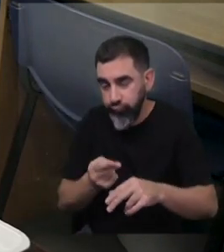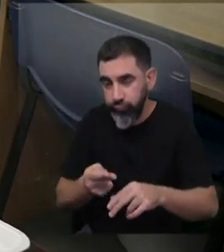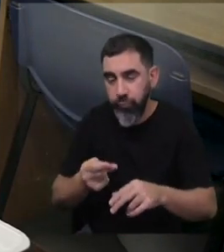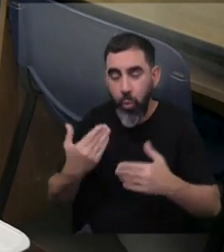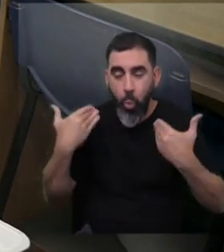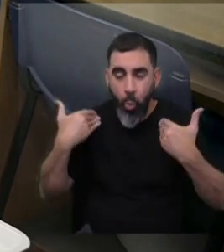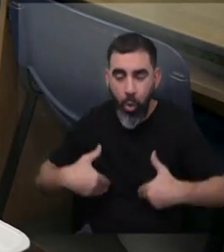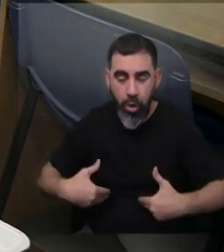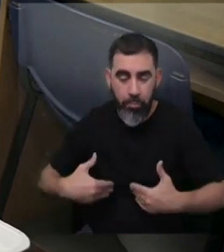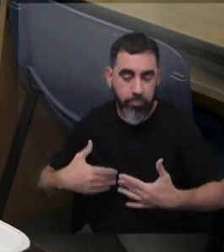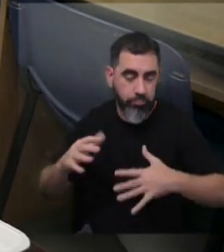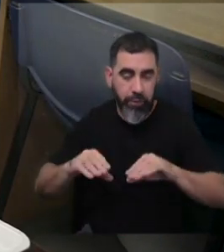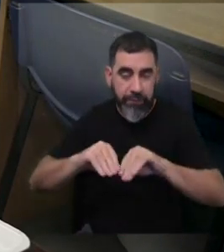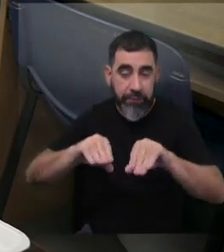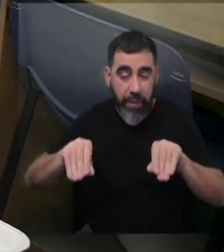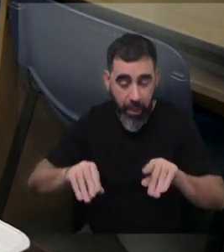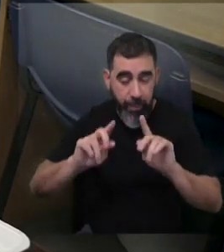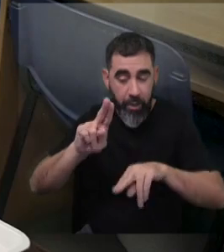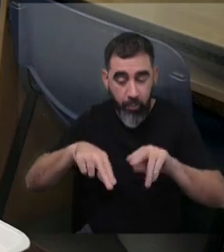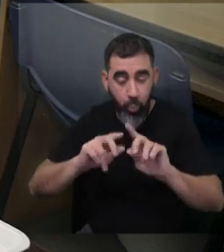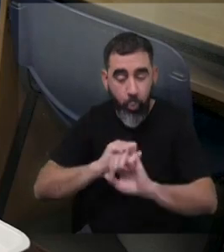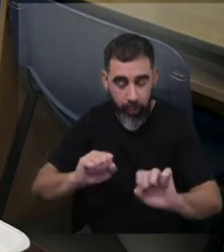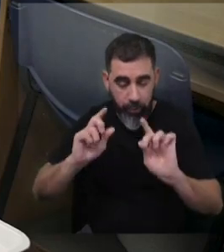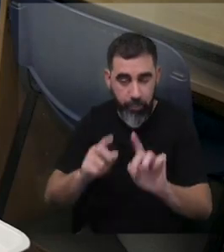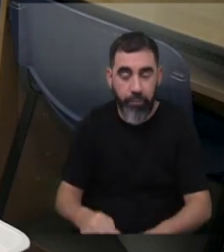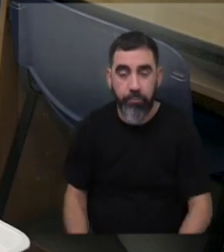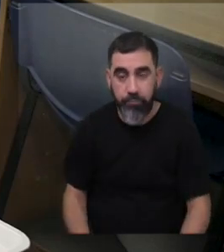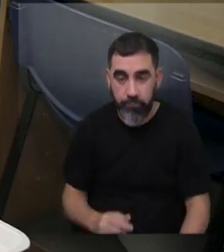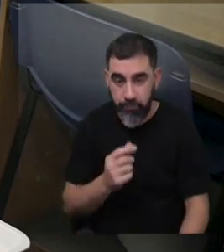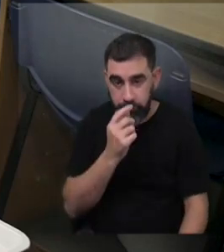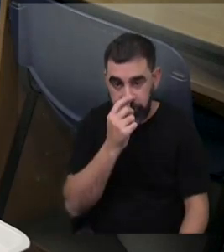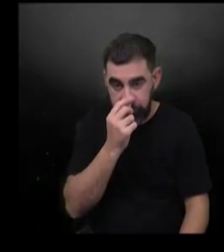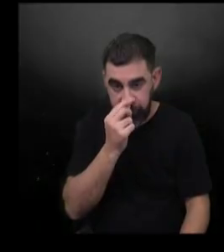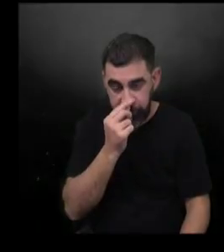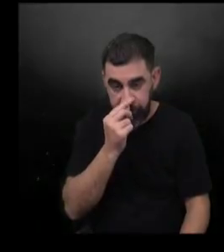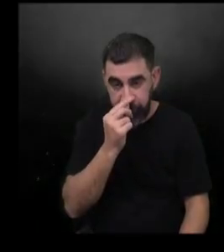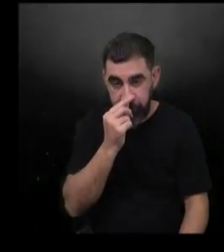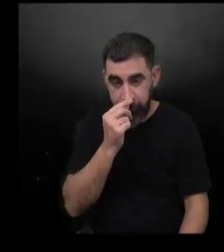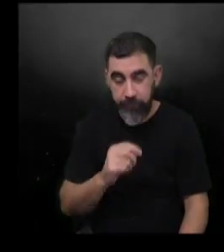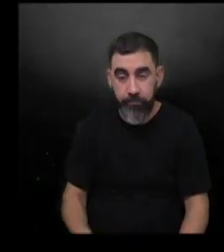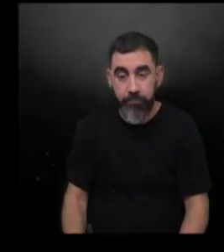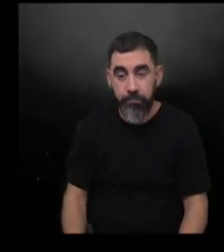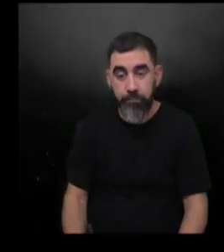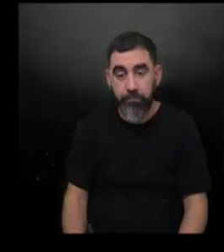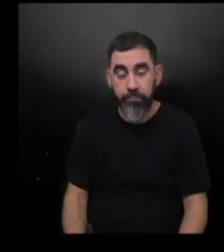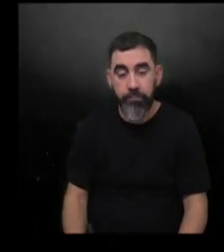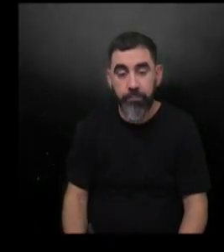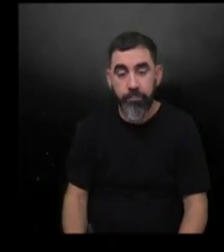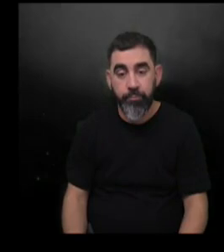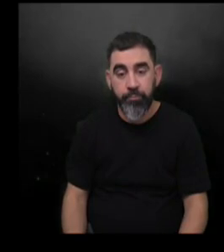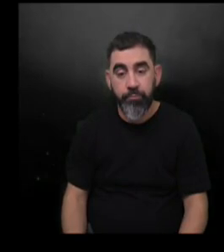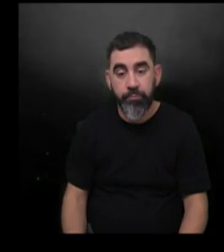cuerpo, sí, o sea, cerámico también. La cerámica, la cerámica se la pintaba. Esta tiene